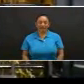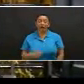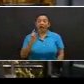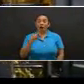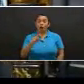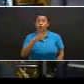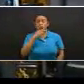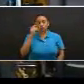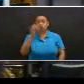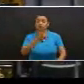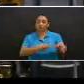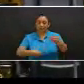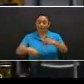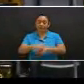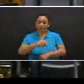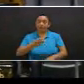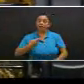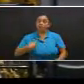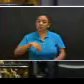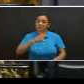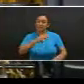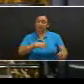aún nuestra forma de caminar.